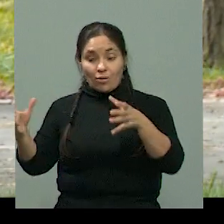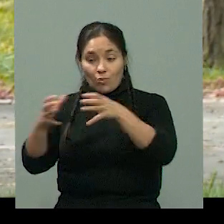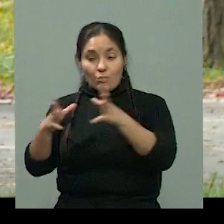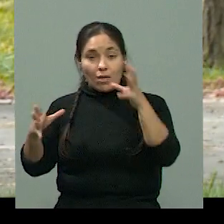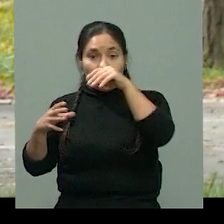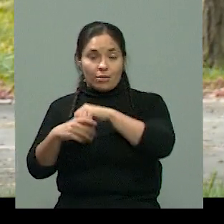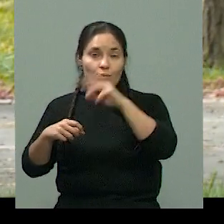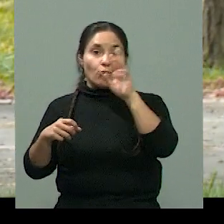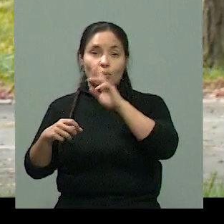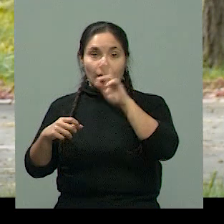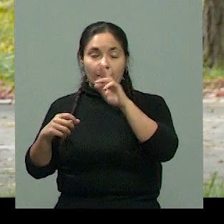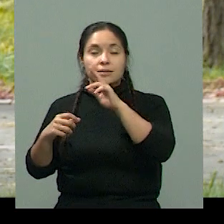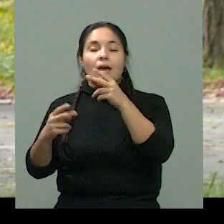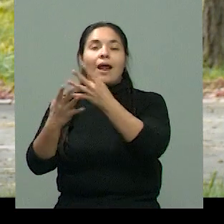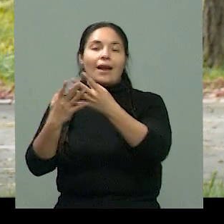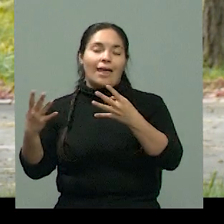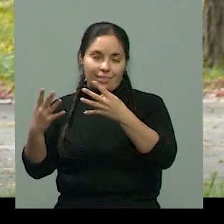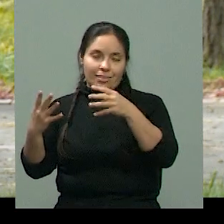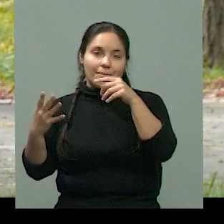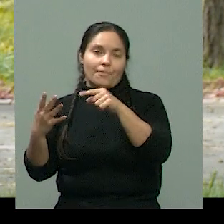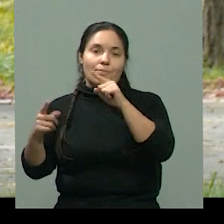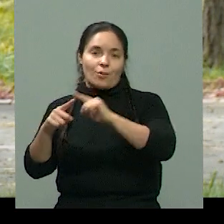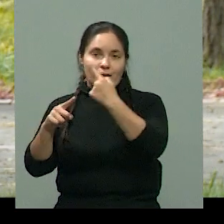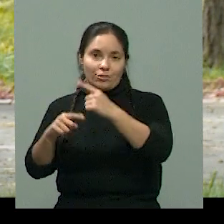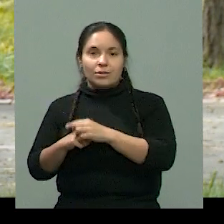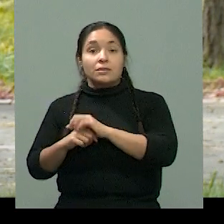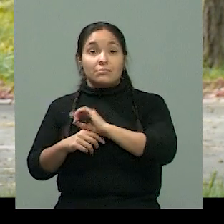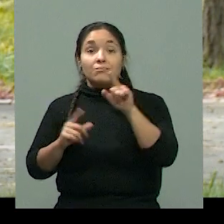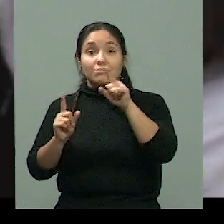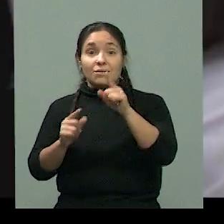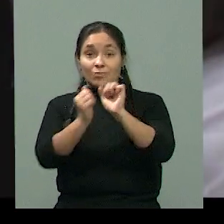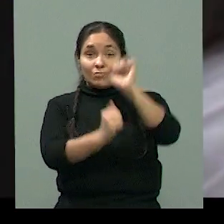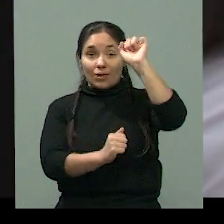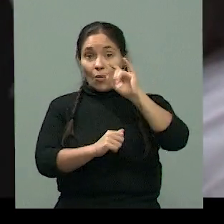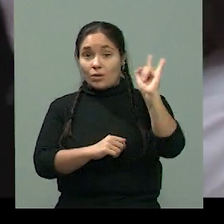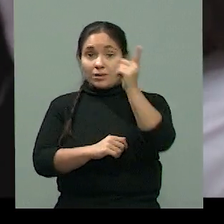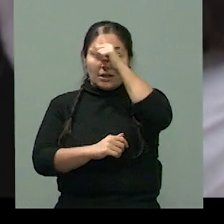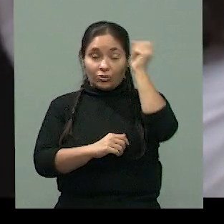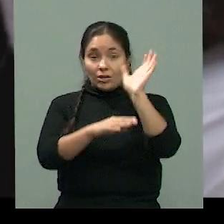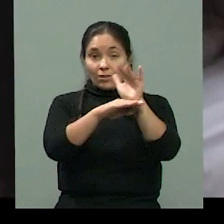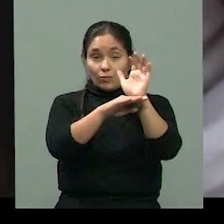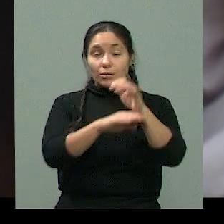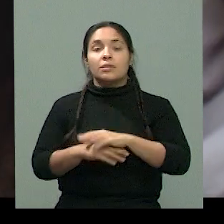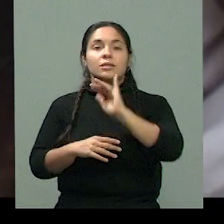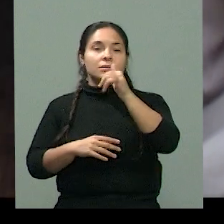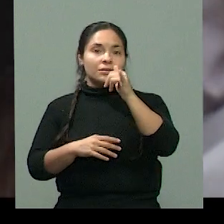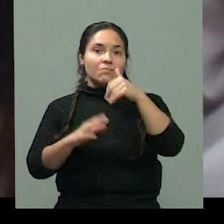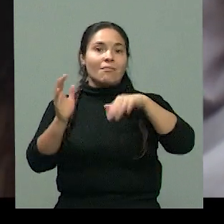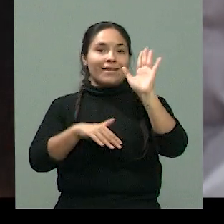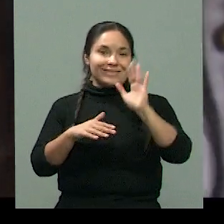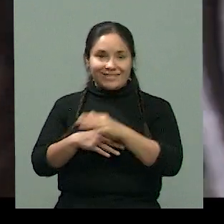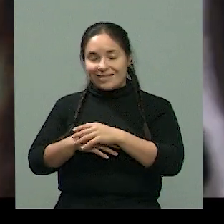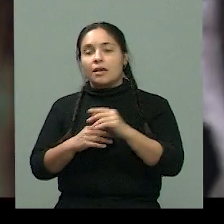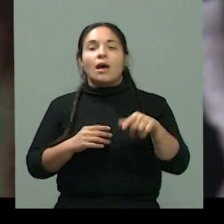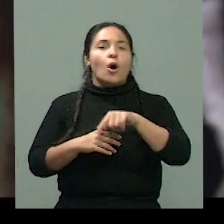mujeres que integran la red de politólogas, ¿son egresadas de la Facultad de Ciencias Políticas? Sí, la mayoría, porque ahí tenemos una compañera que es egresada de